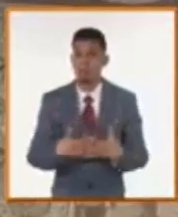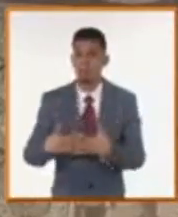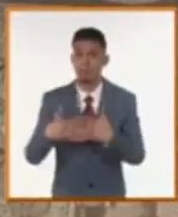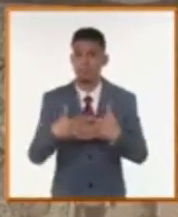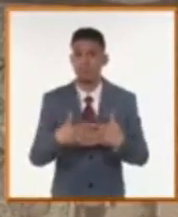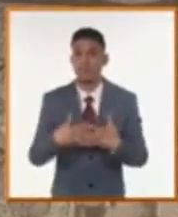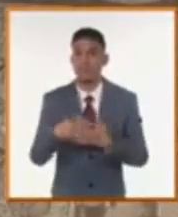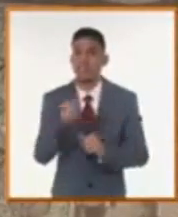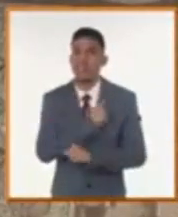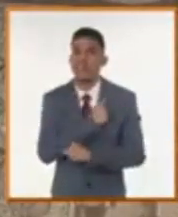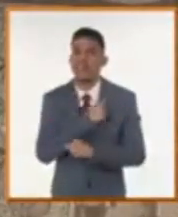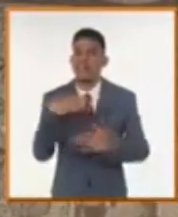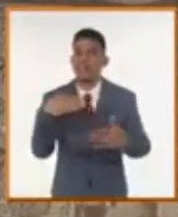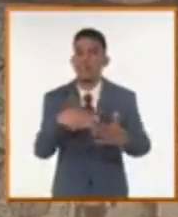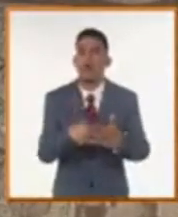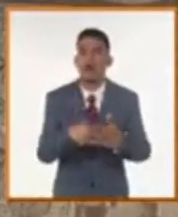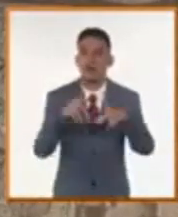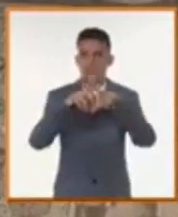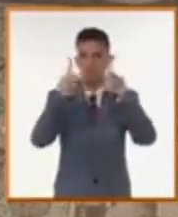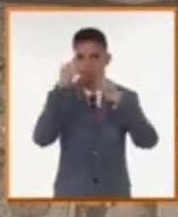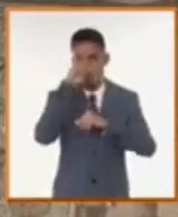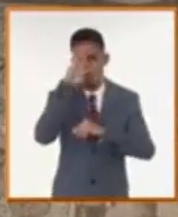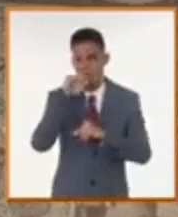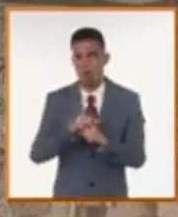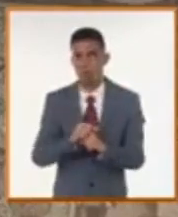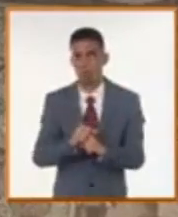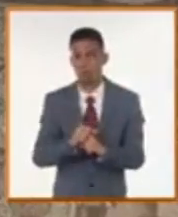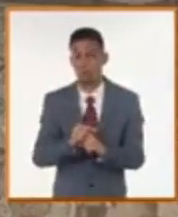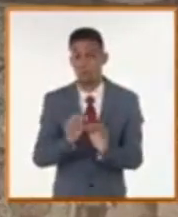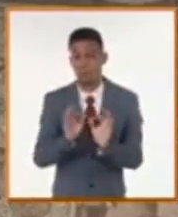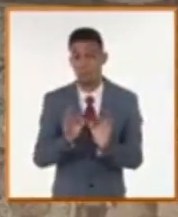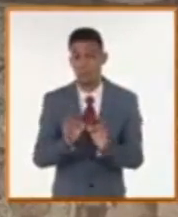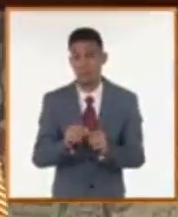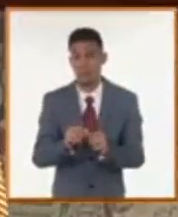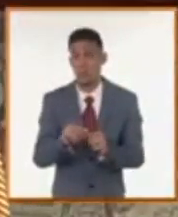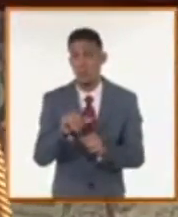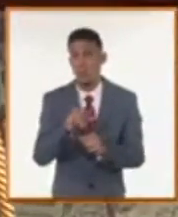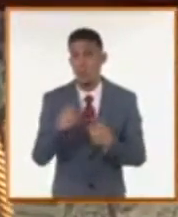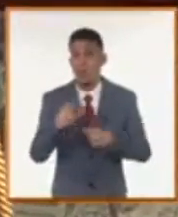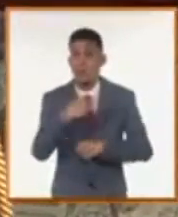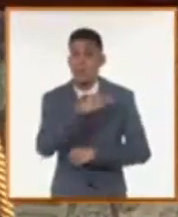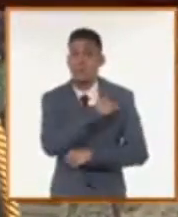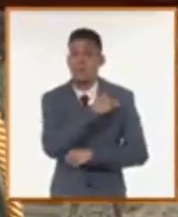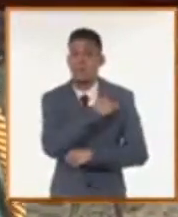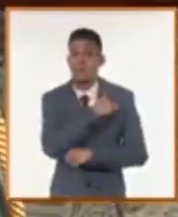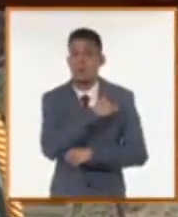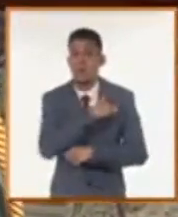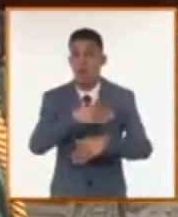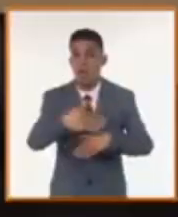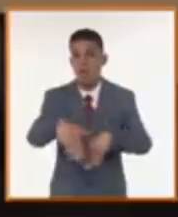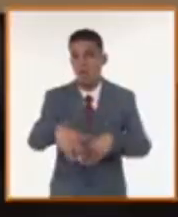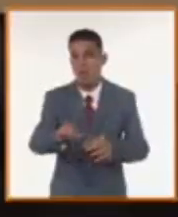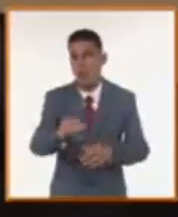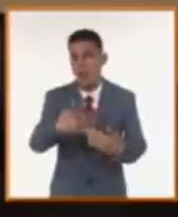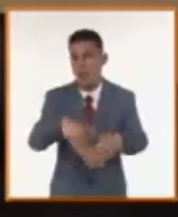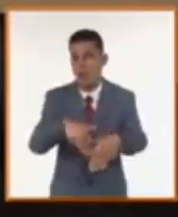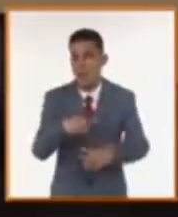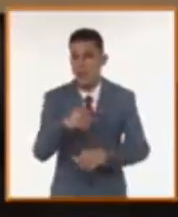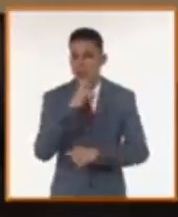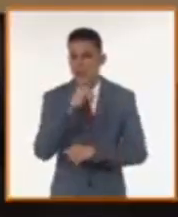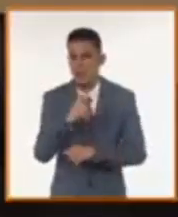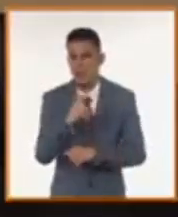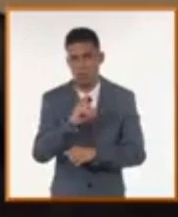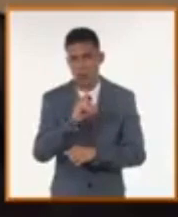invadir a Cuba. Y tener entonces miles de soldados afuera no era una decisión fácil. Ya con la